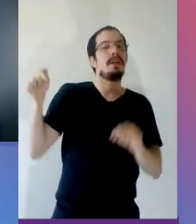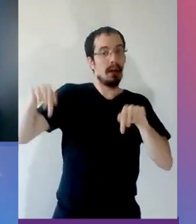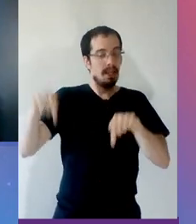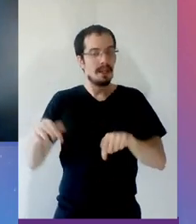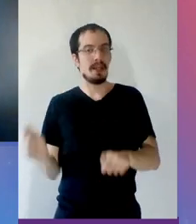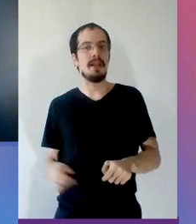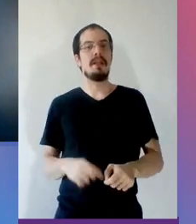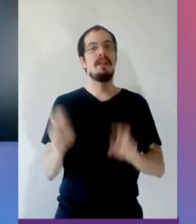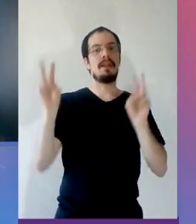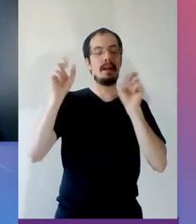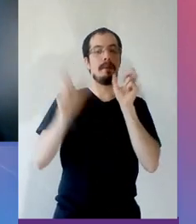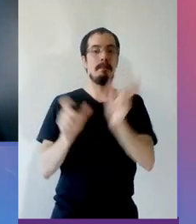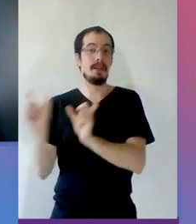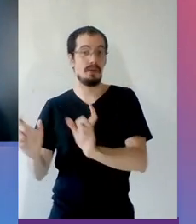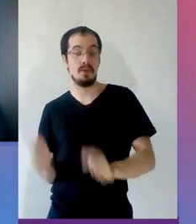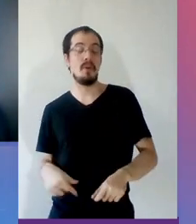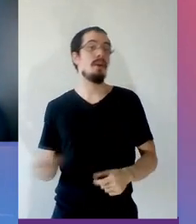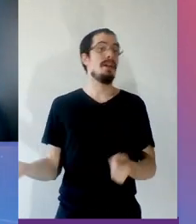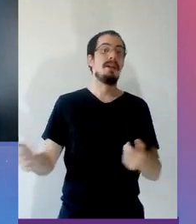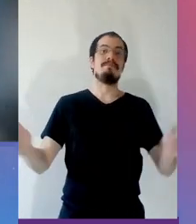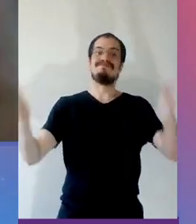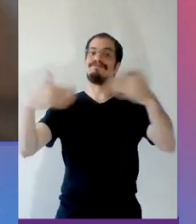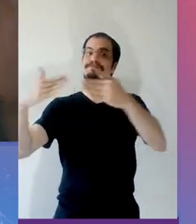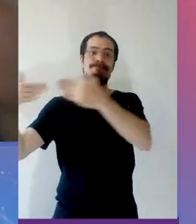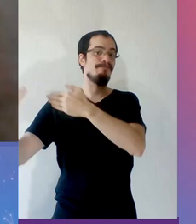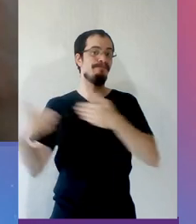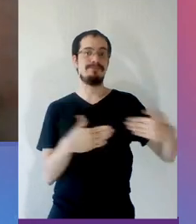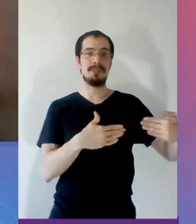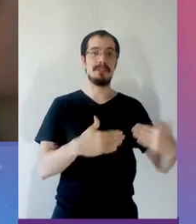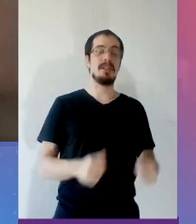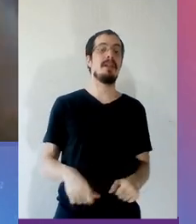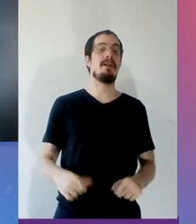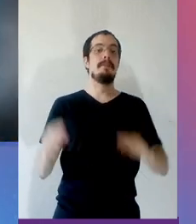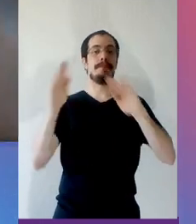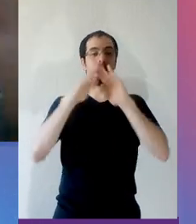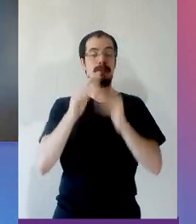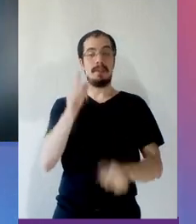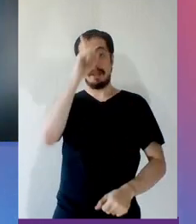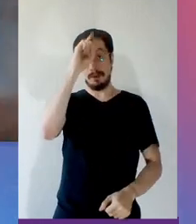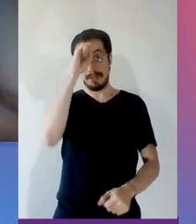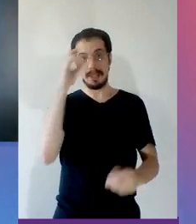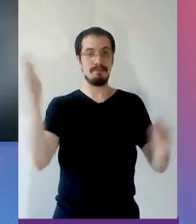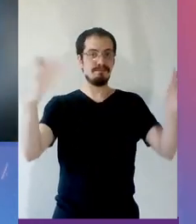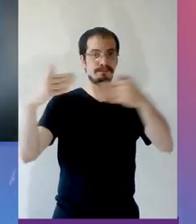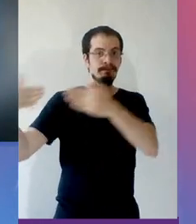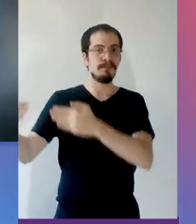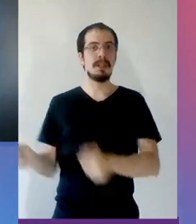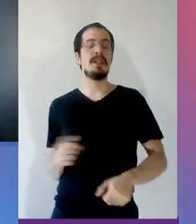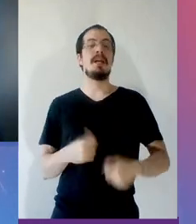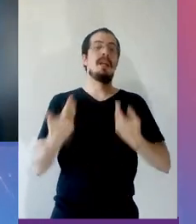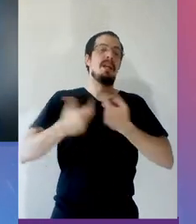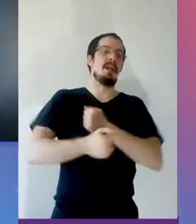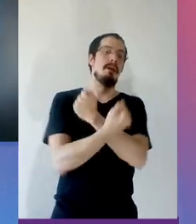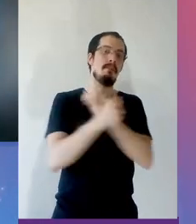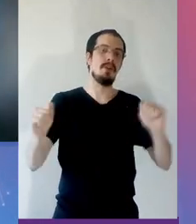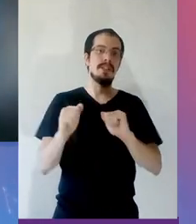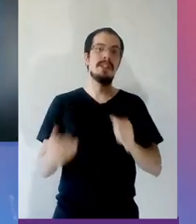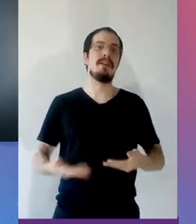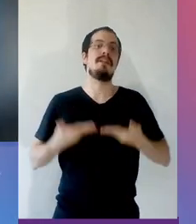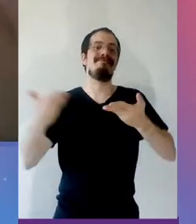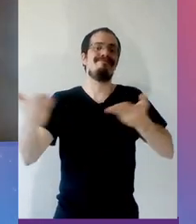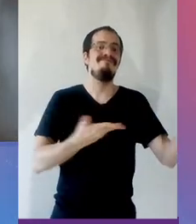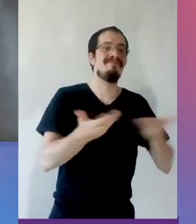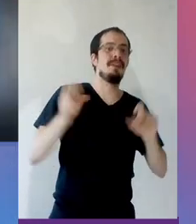entonces no pudimos atender. O sea, en rigor, uno son los efectos directos de la pandemia sobre el desarrollo de los chicos, que ya me quiero referir a